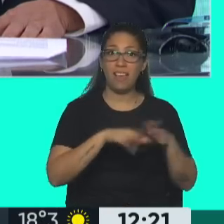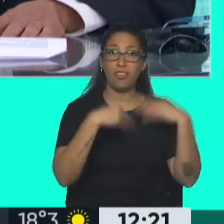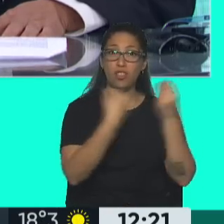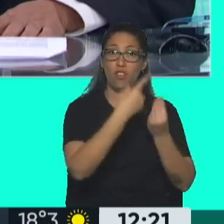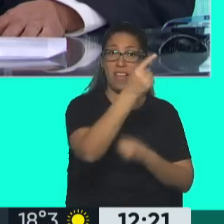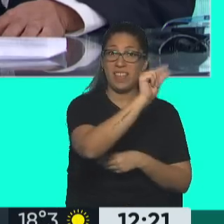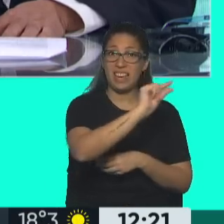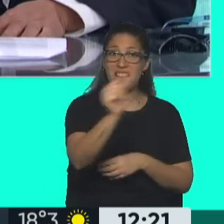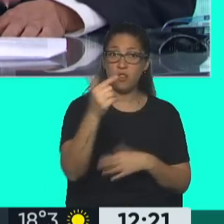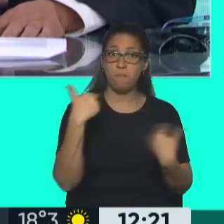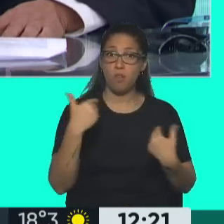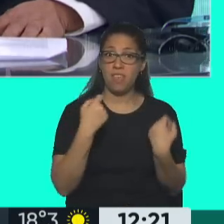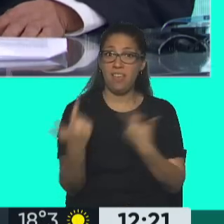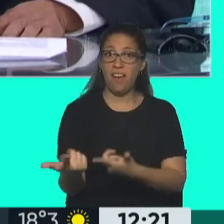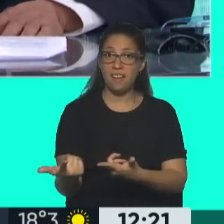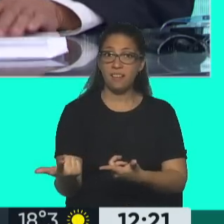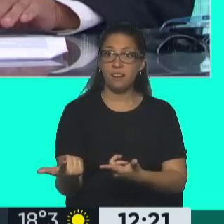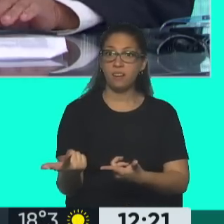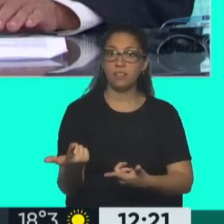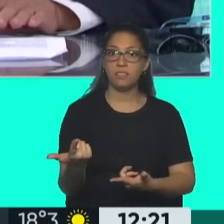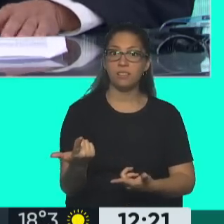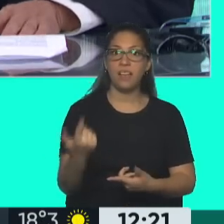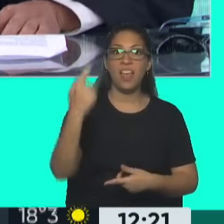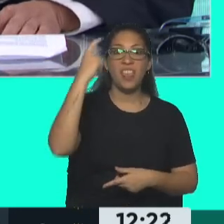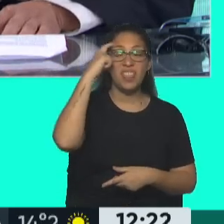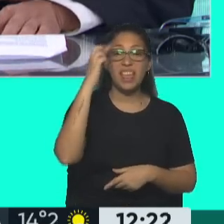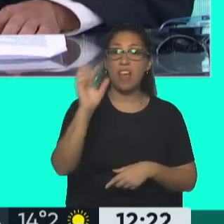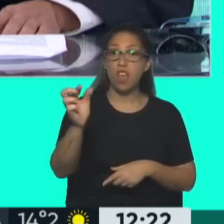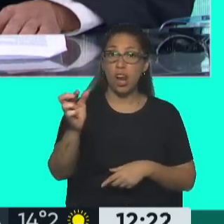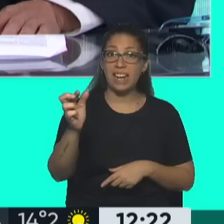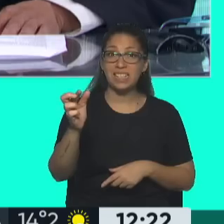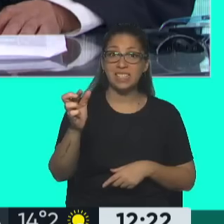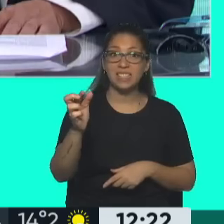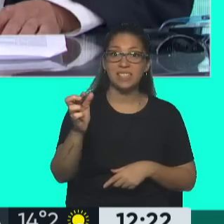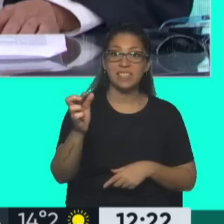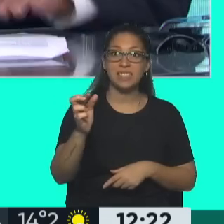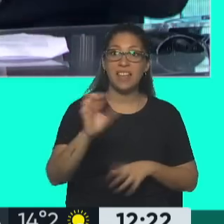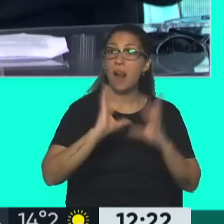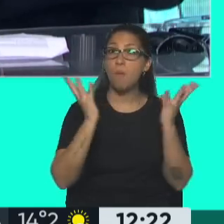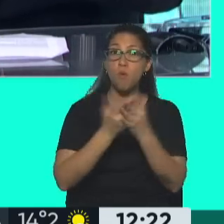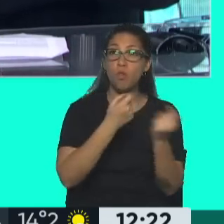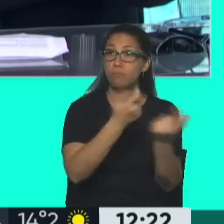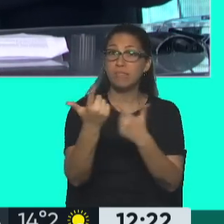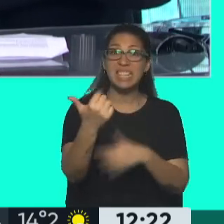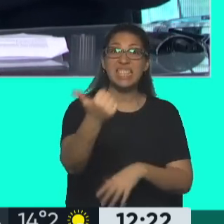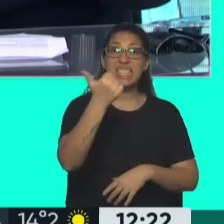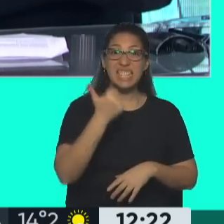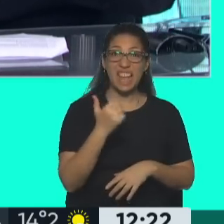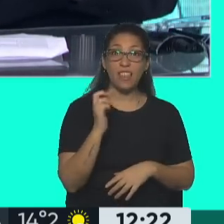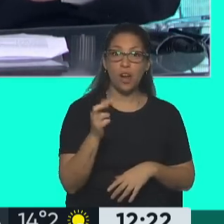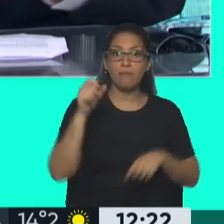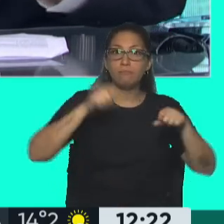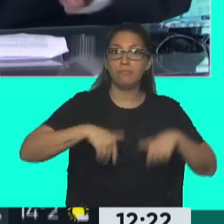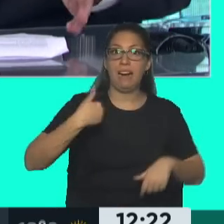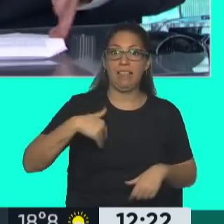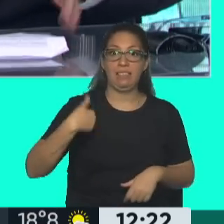de créditos del fondo. ¿Qué quiere decir? Que 6 de cada 10 dólares que tenía prestado el fondo en el mundo estaban en este crédito en la